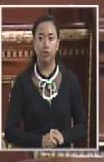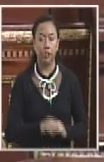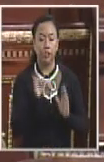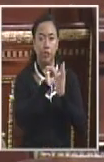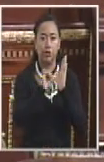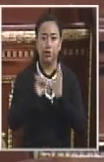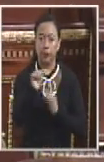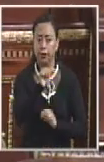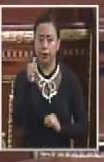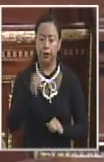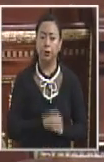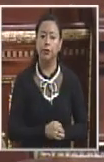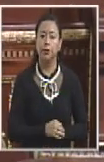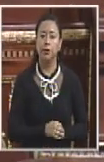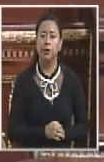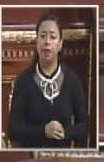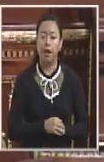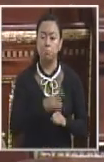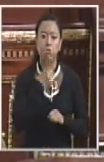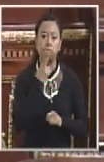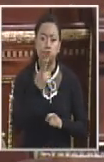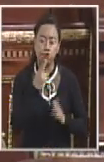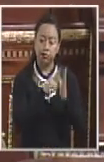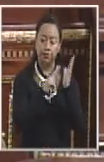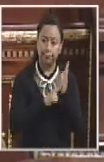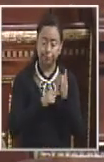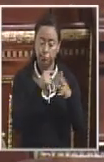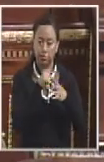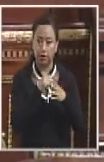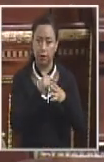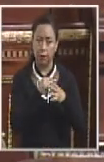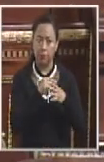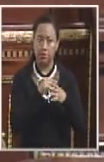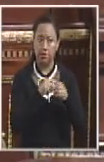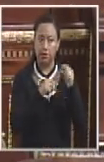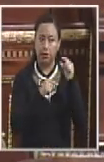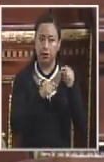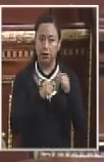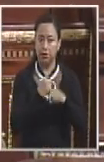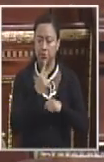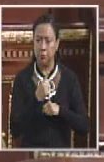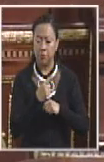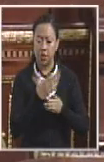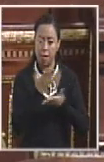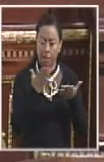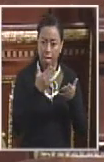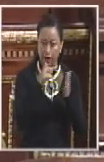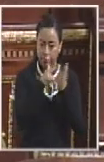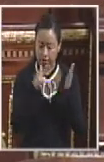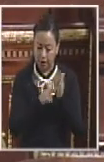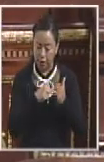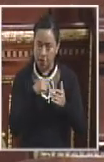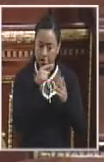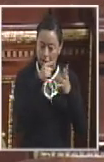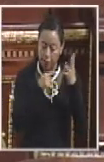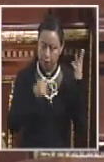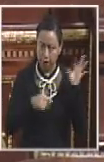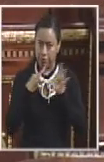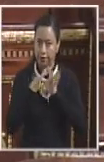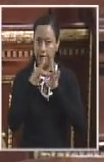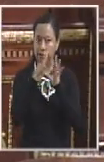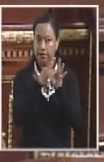Artículo 11. Dar curso reglamentario a los asuntos, fracción 11. Dar curso reglamentario a los asuntos y cumplir con